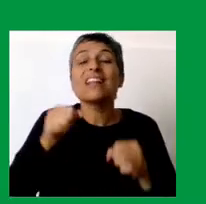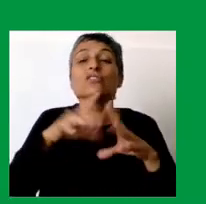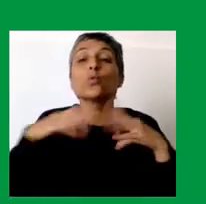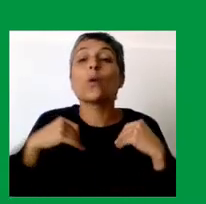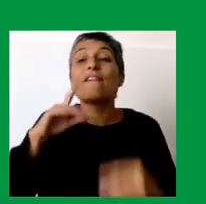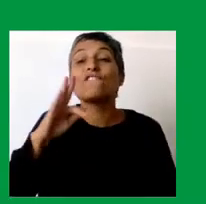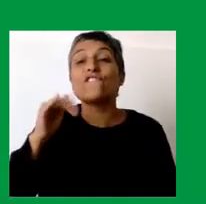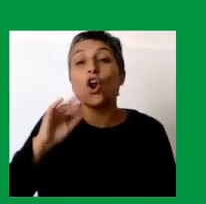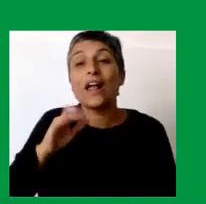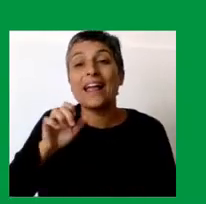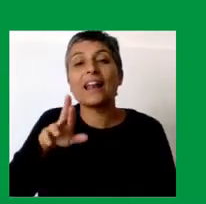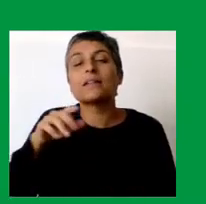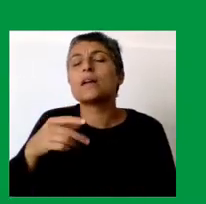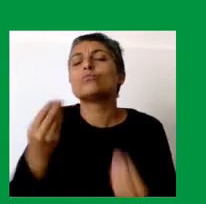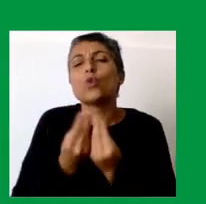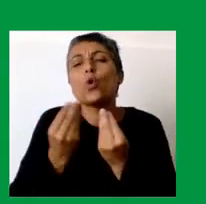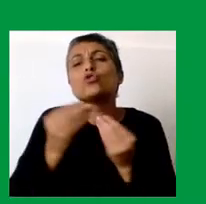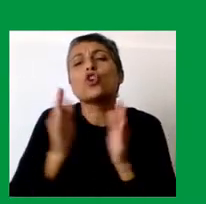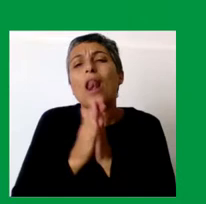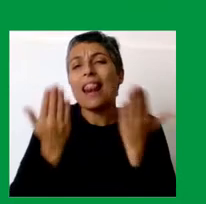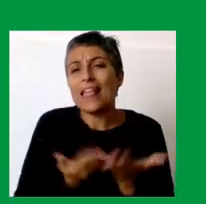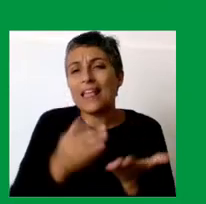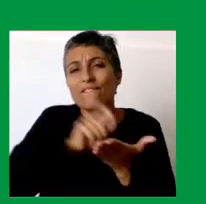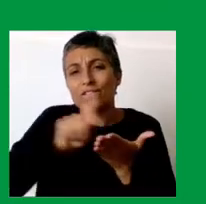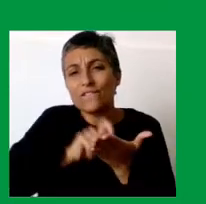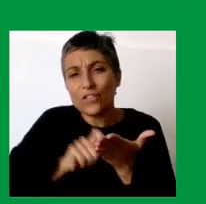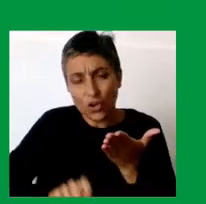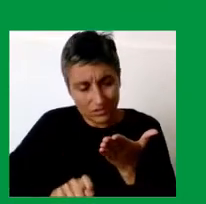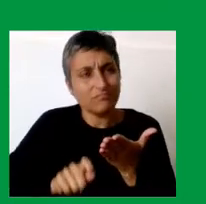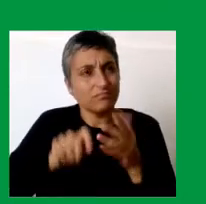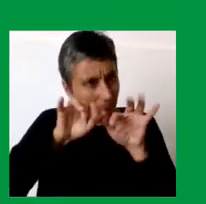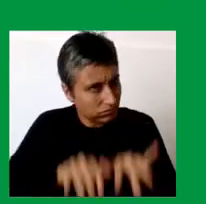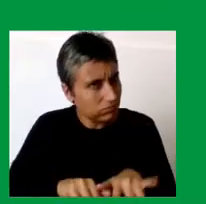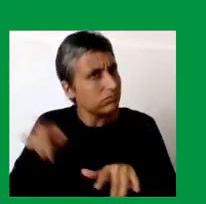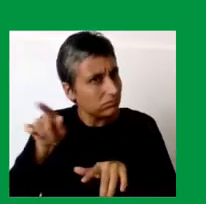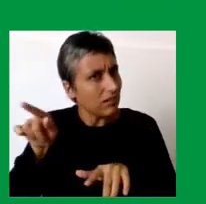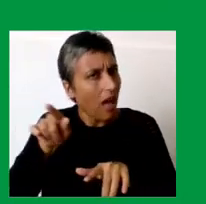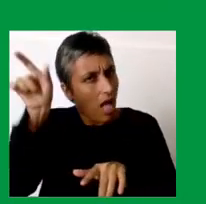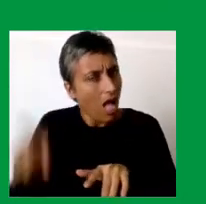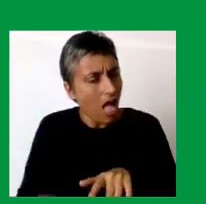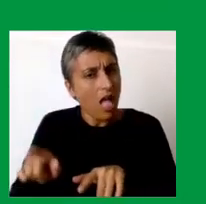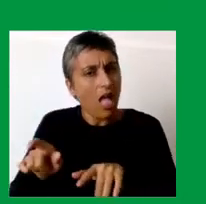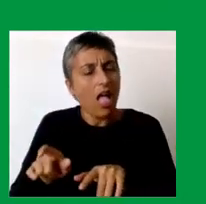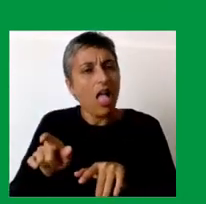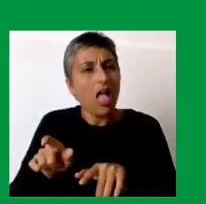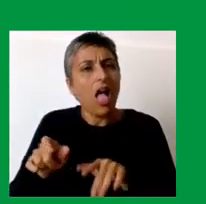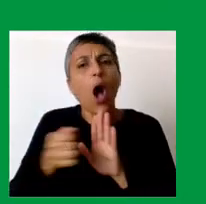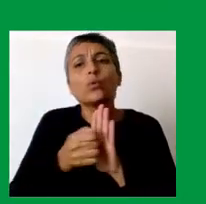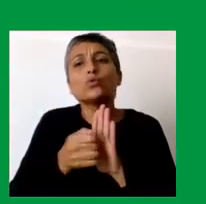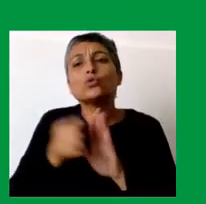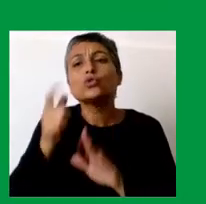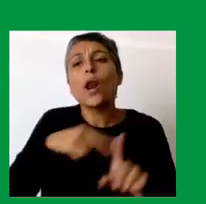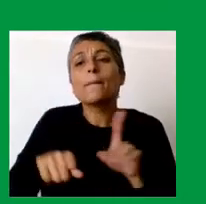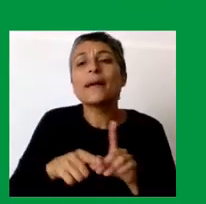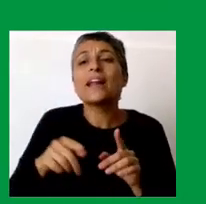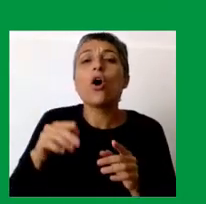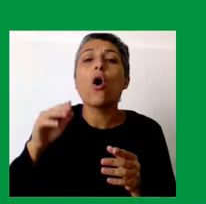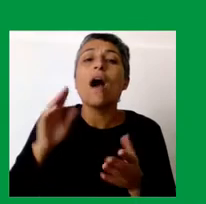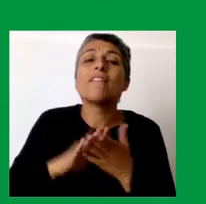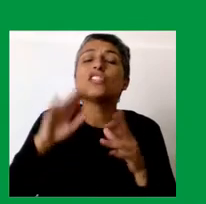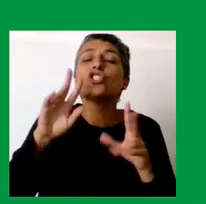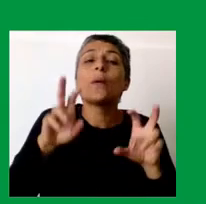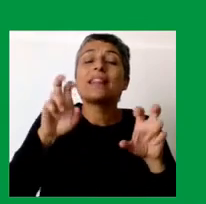él escribió varios libros, y en uno de ellos, que se llama The Game, como el juego, él habla de este paradigma que tiene que ver con la cultura